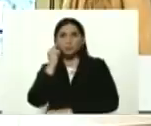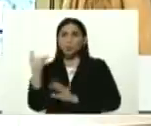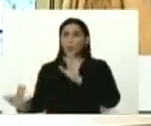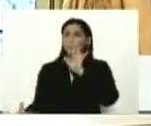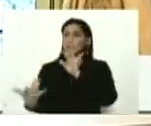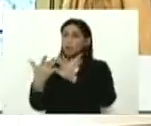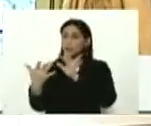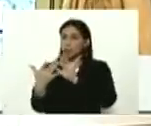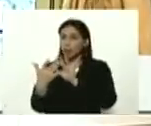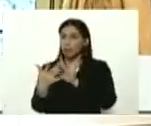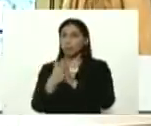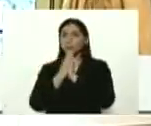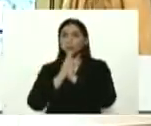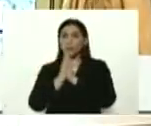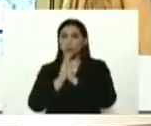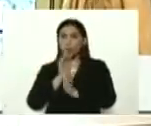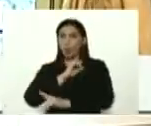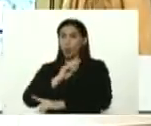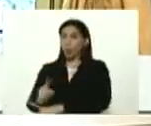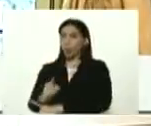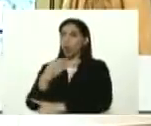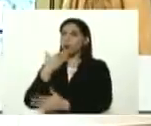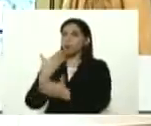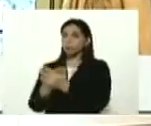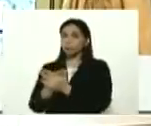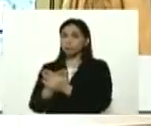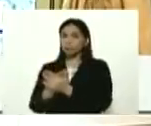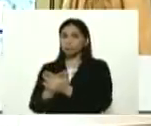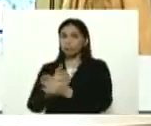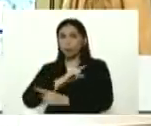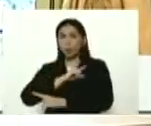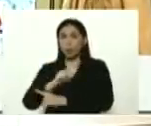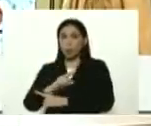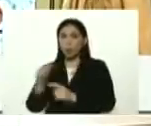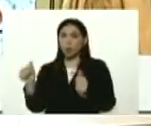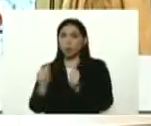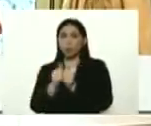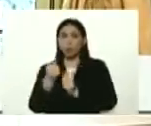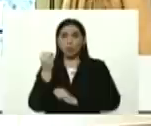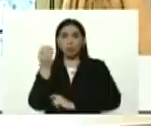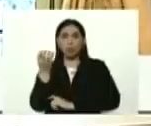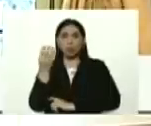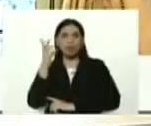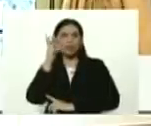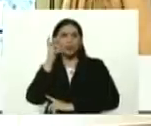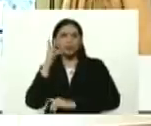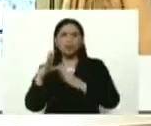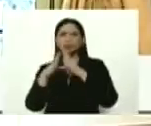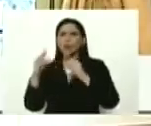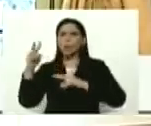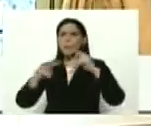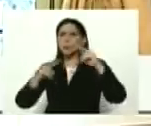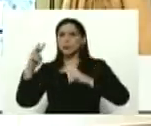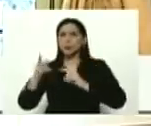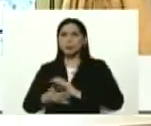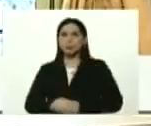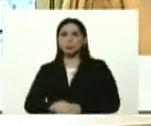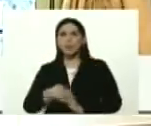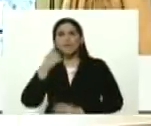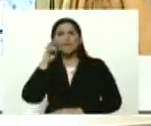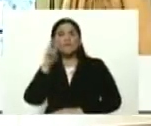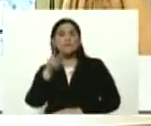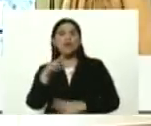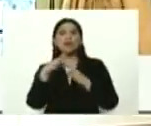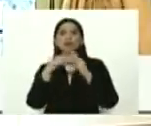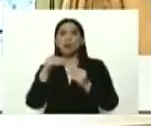conectarme, Jorge Márquez, es una orden que te estoy dando, conectarme con el Congreso, escuchar todas las ponencias, ver todos